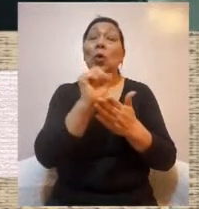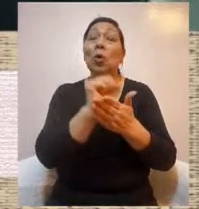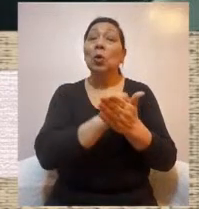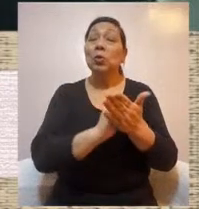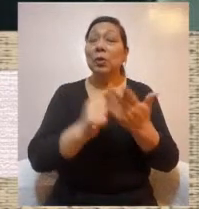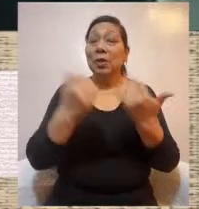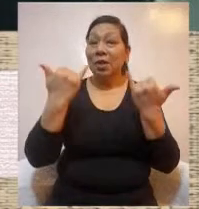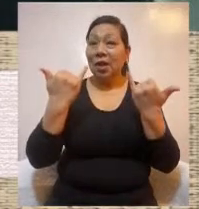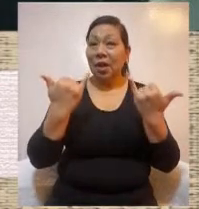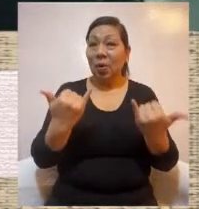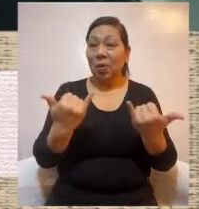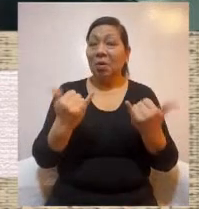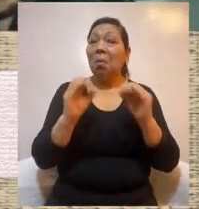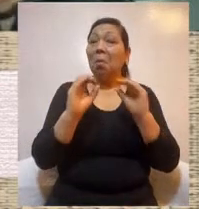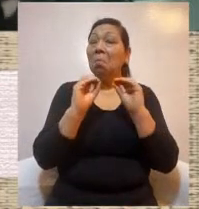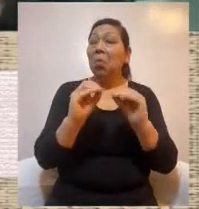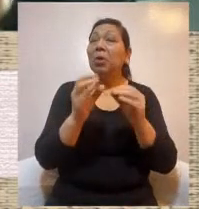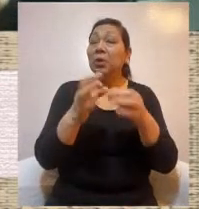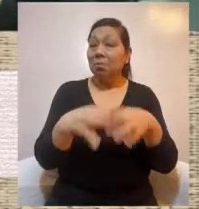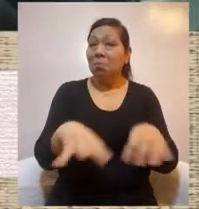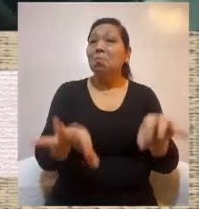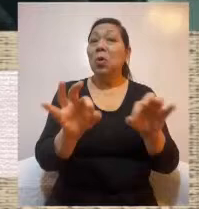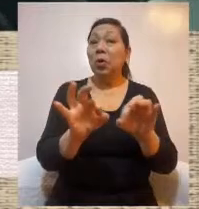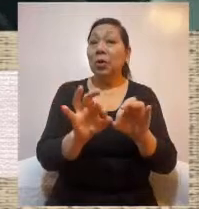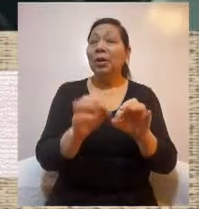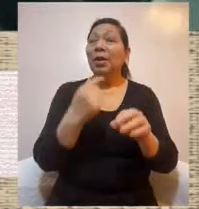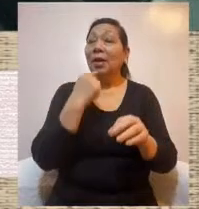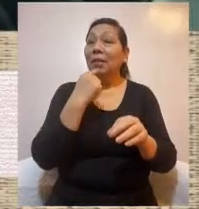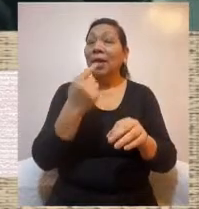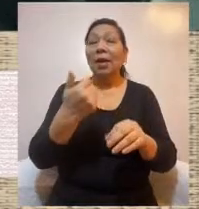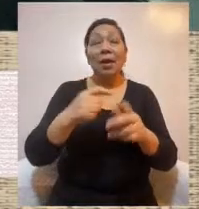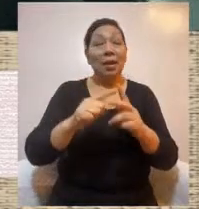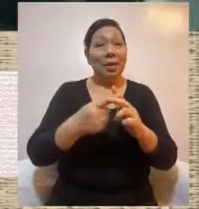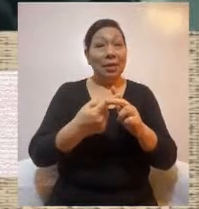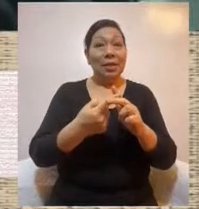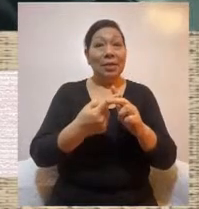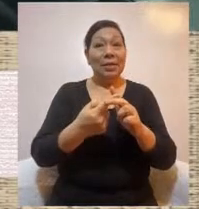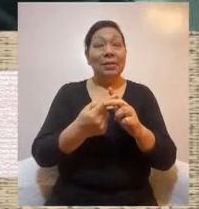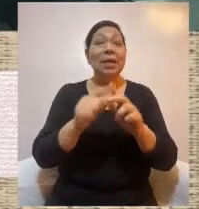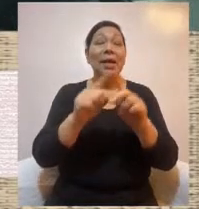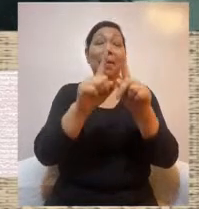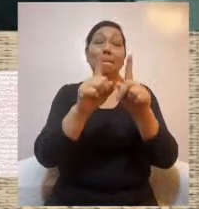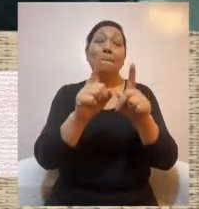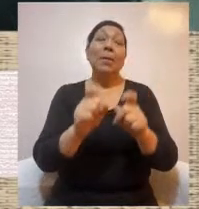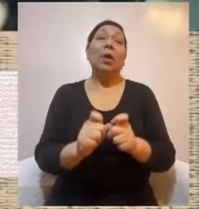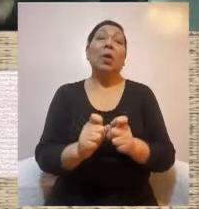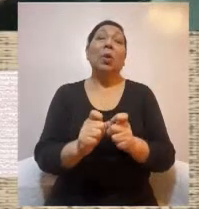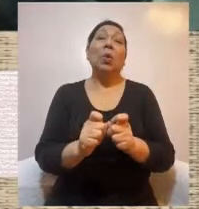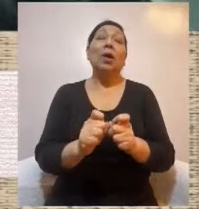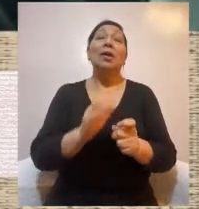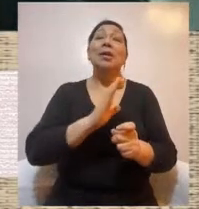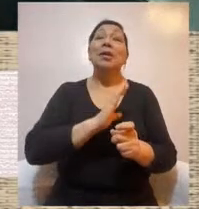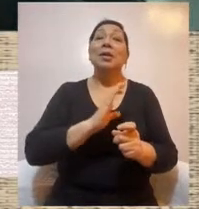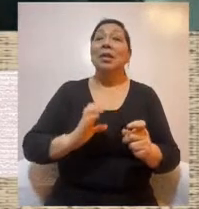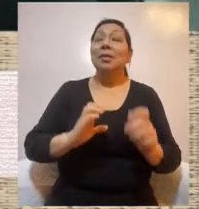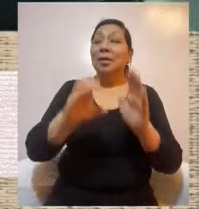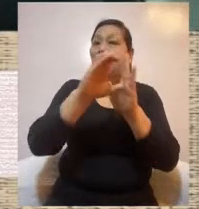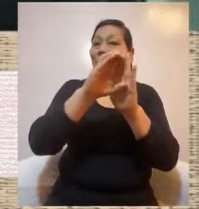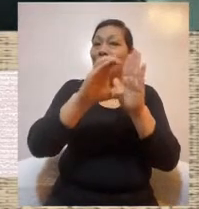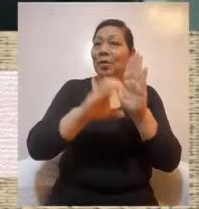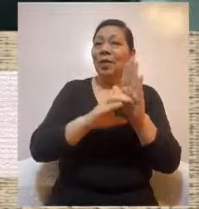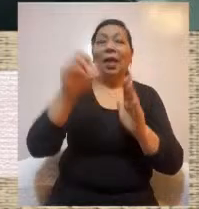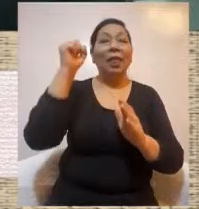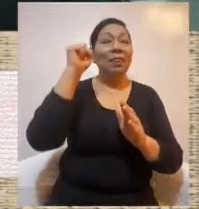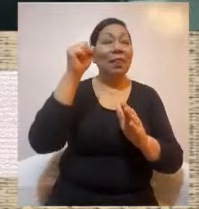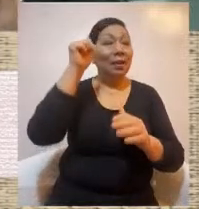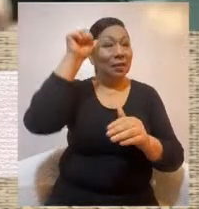en la sociedad actual. Y pone en relieve algo que se ha dicho al inicio de la pregunta, el Estado